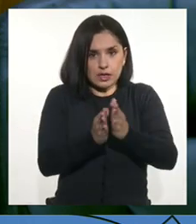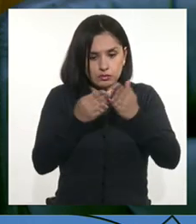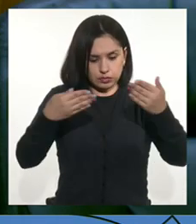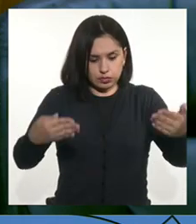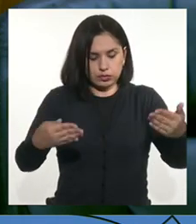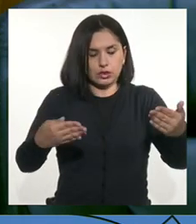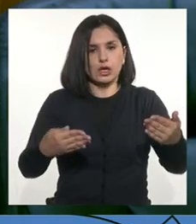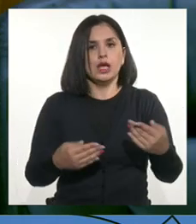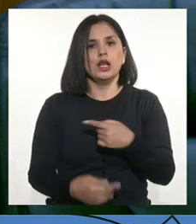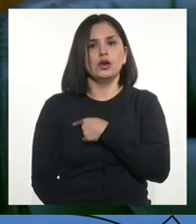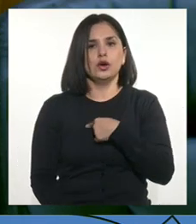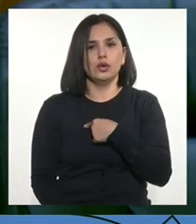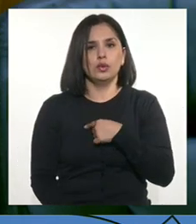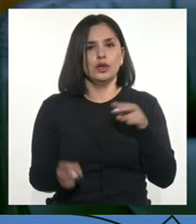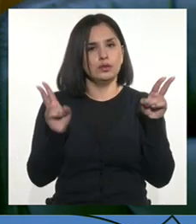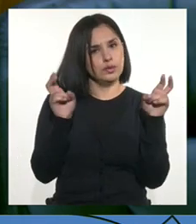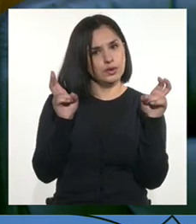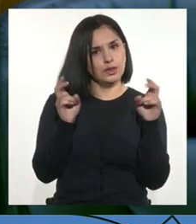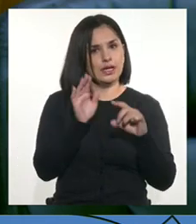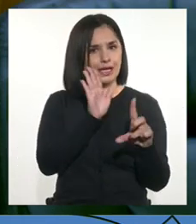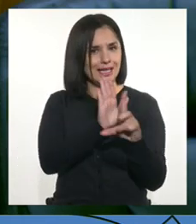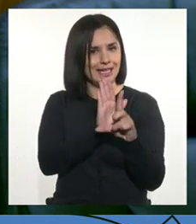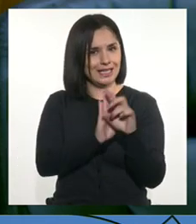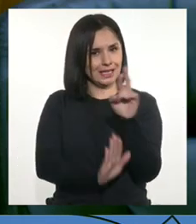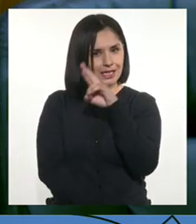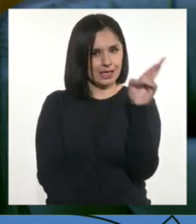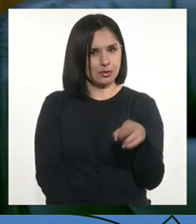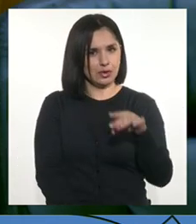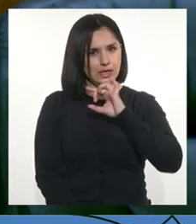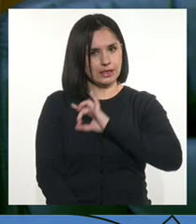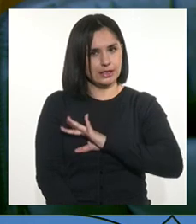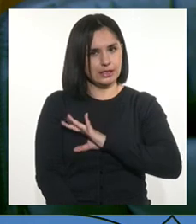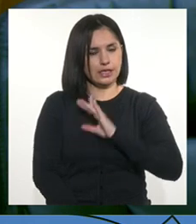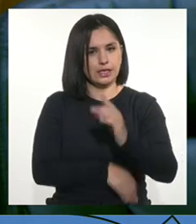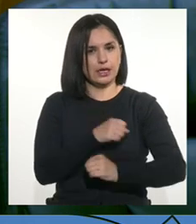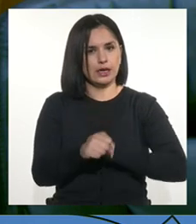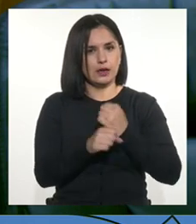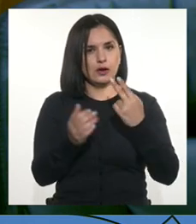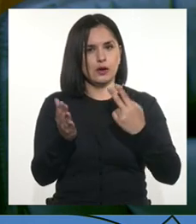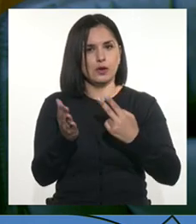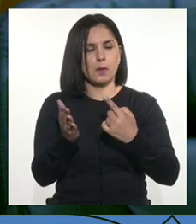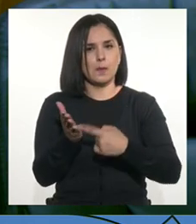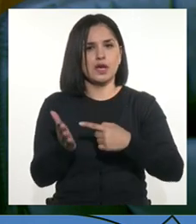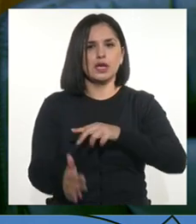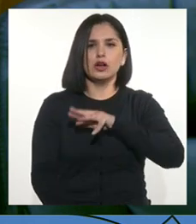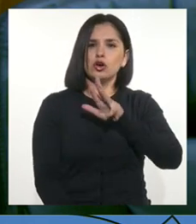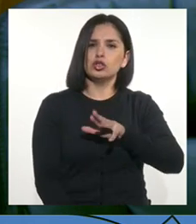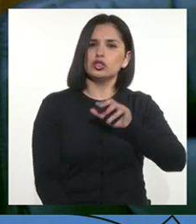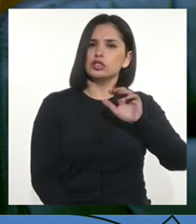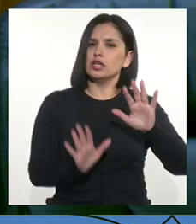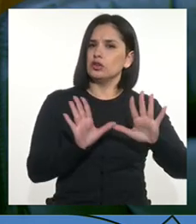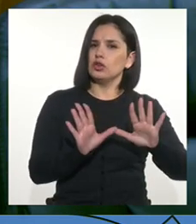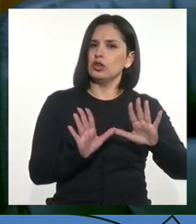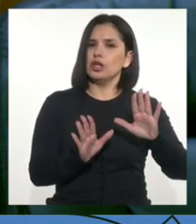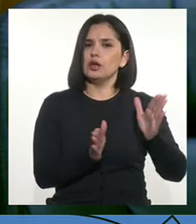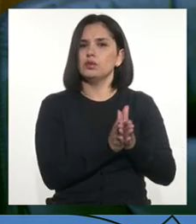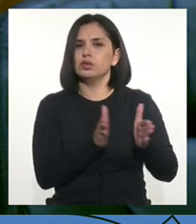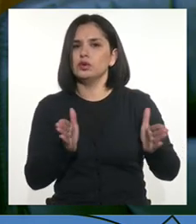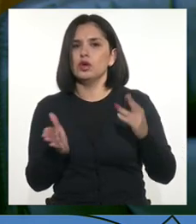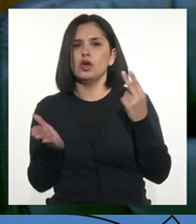obra titulada comillas leyes de la república de chicle 1810-2010 se recogía